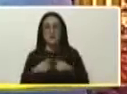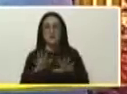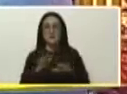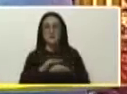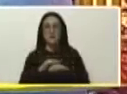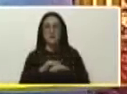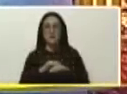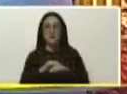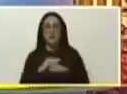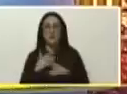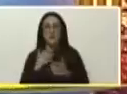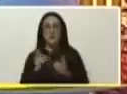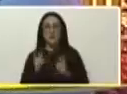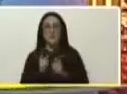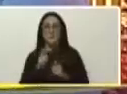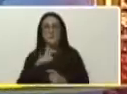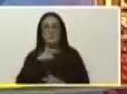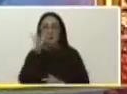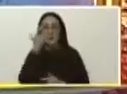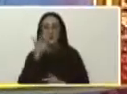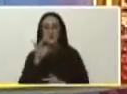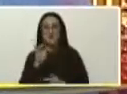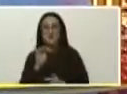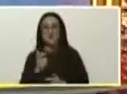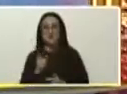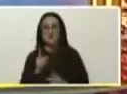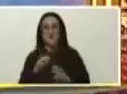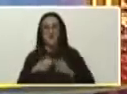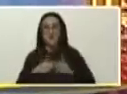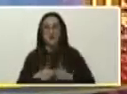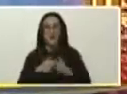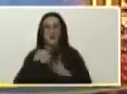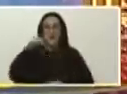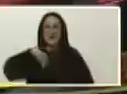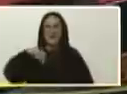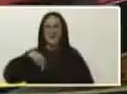soy un poquito penoso para hablar, pero no en el barco, sino acá.